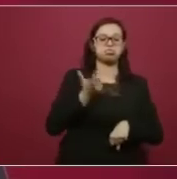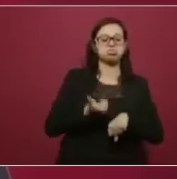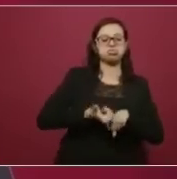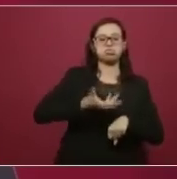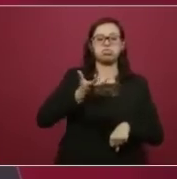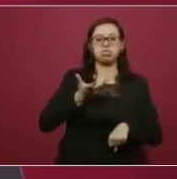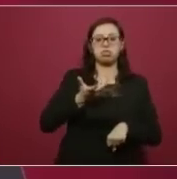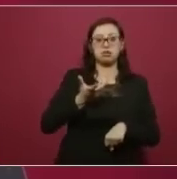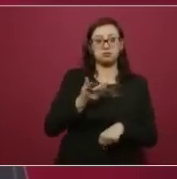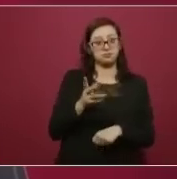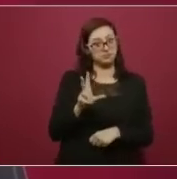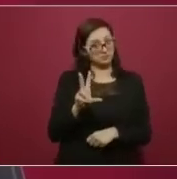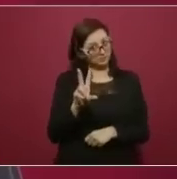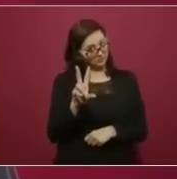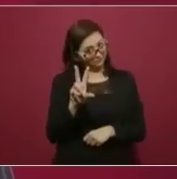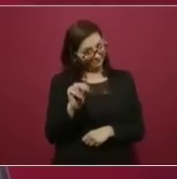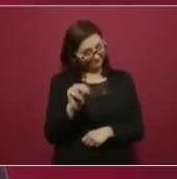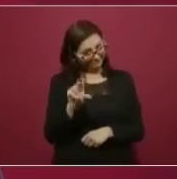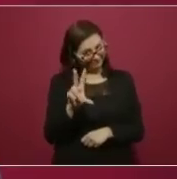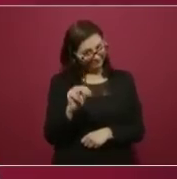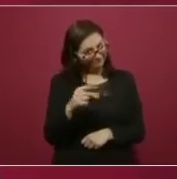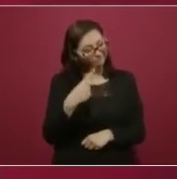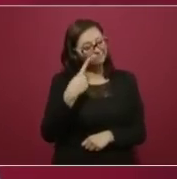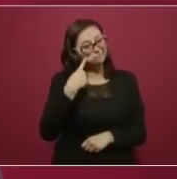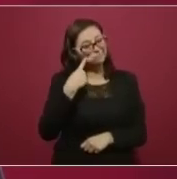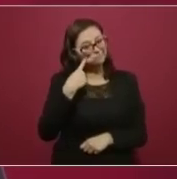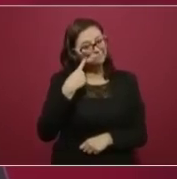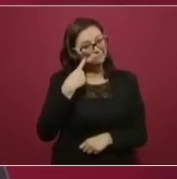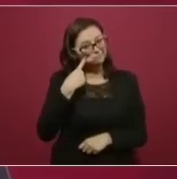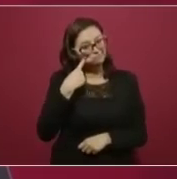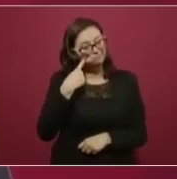consumidor, que es lo que nos importa.